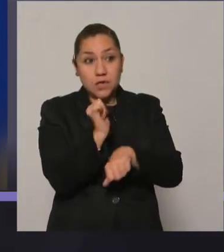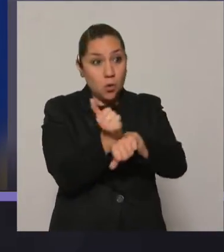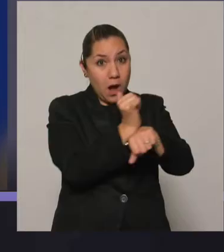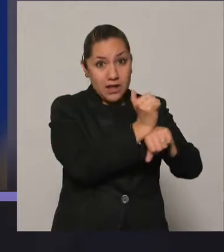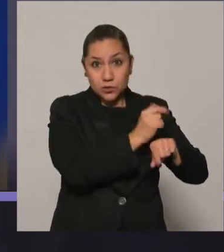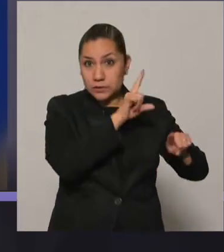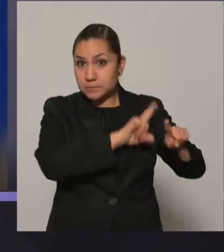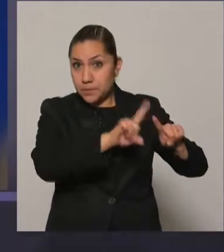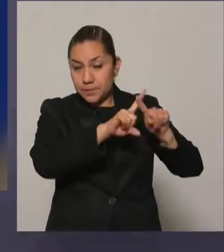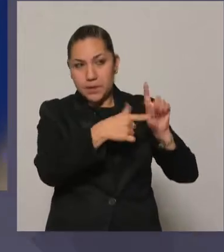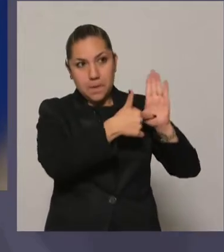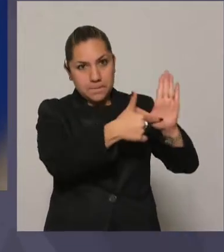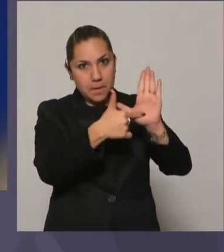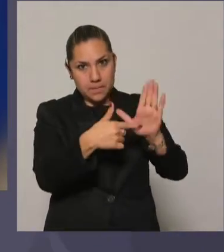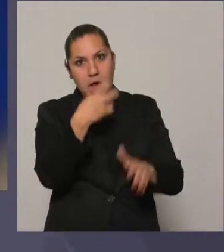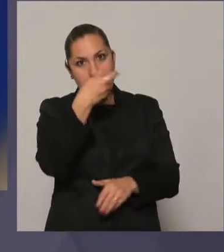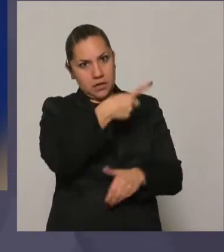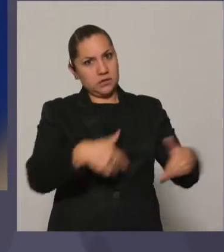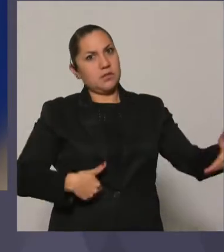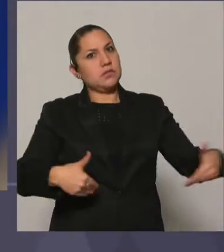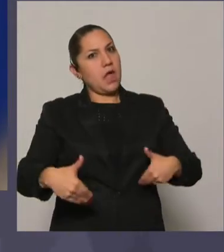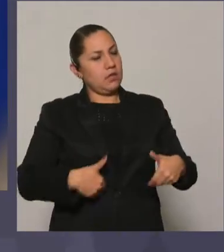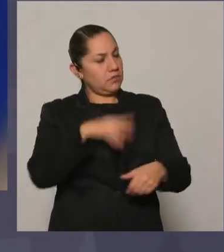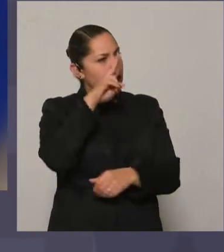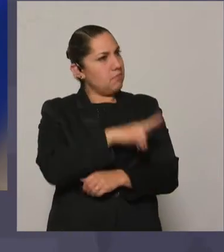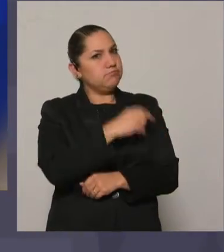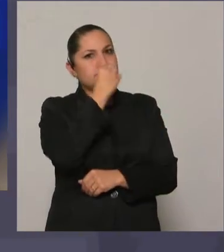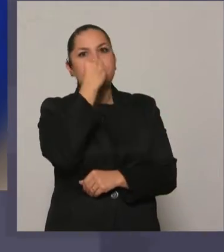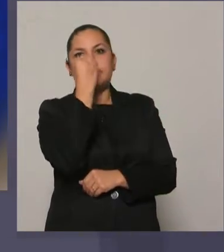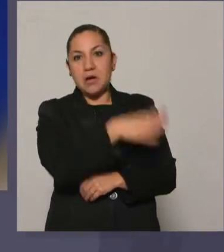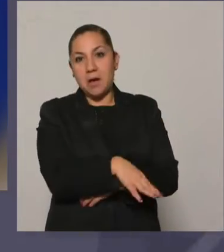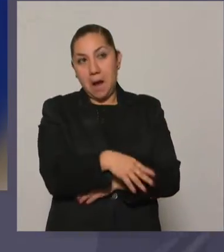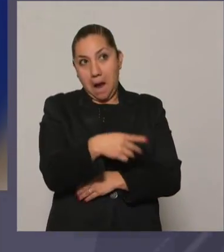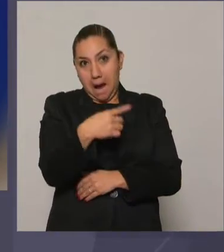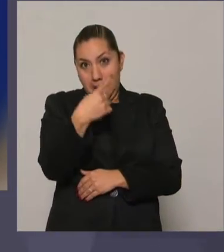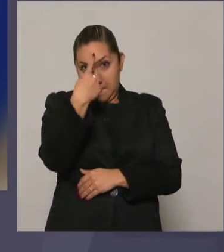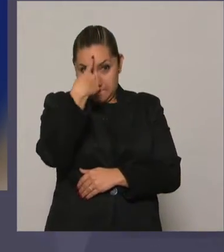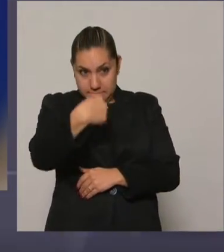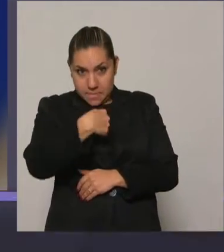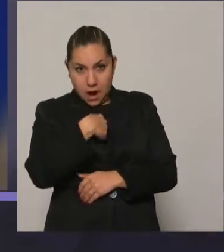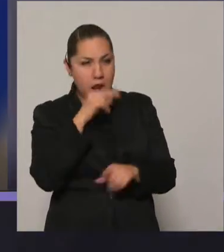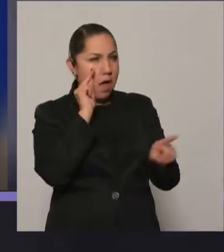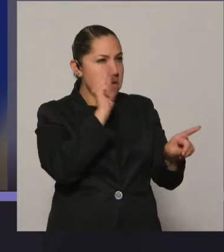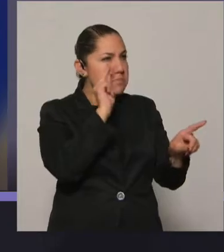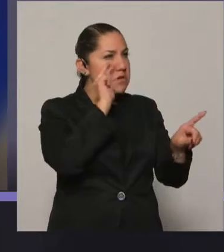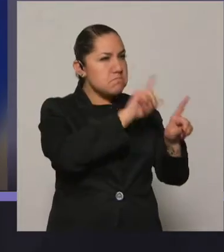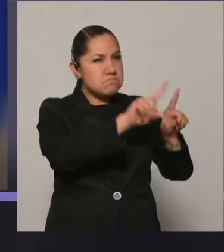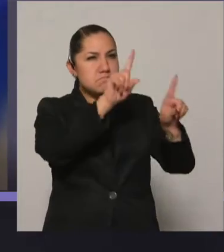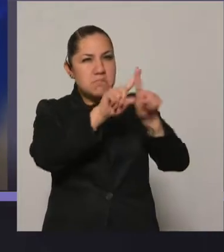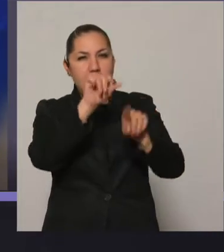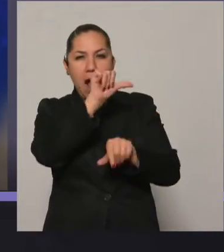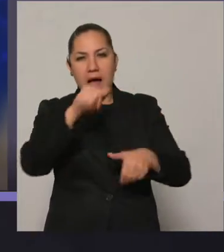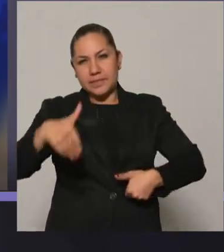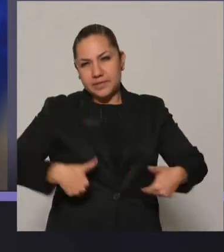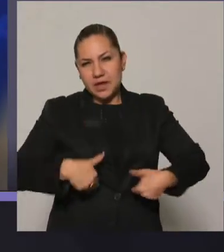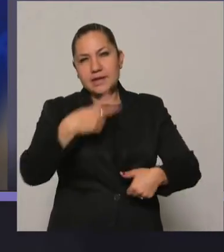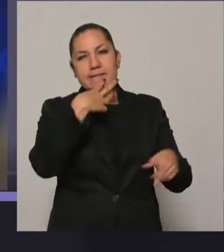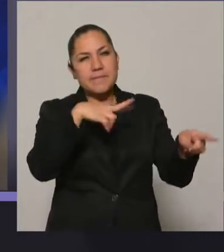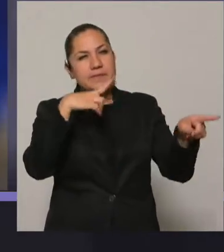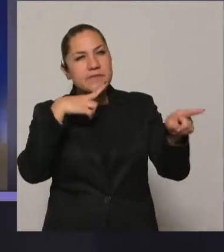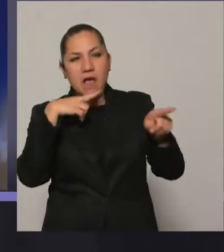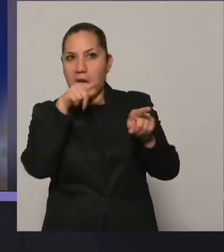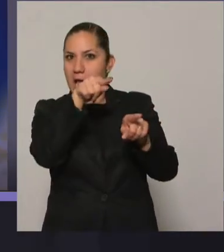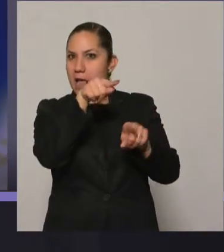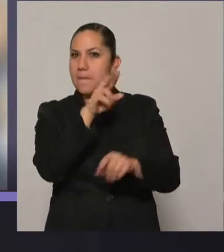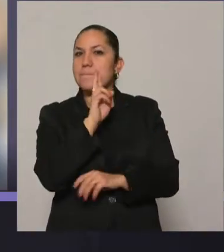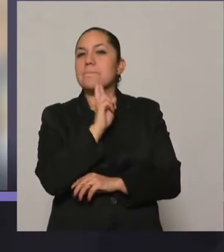gran apuesta. Para mí es la mejor propuesta en pastorelas. Y pues bueno, hay otra propuesta, un